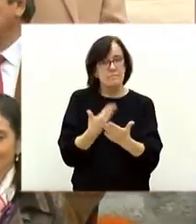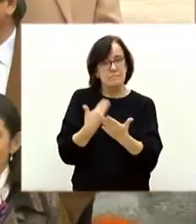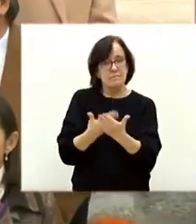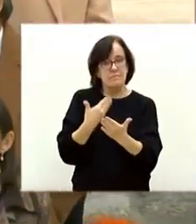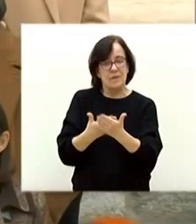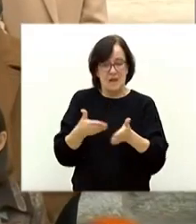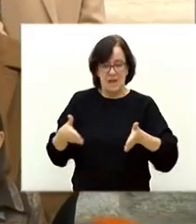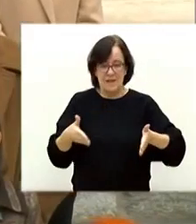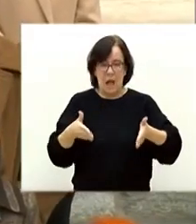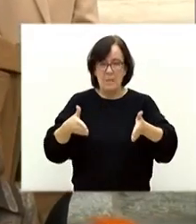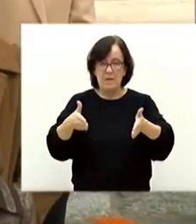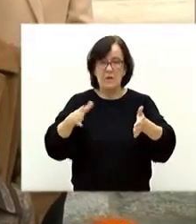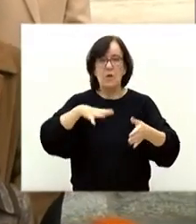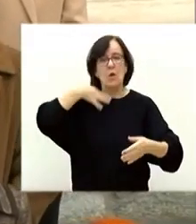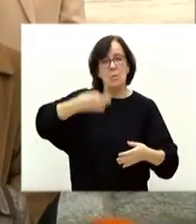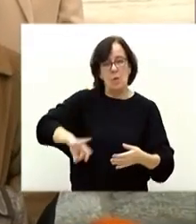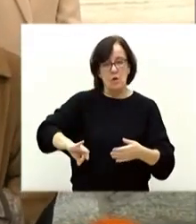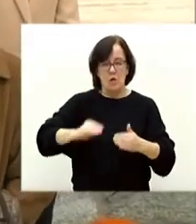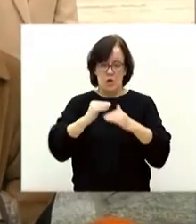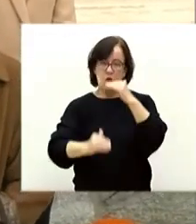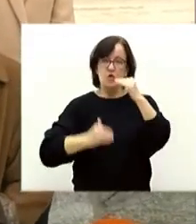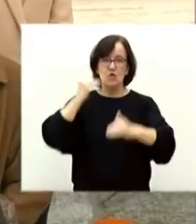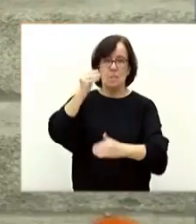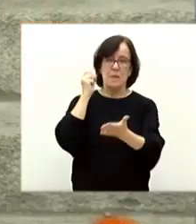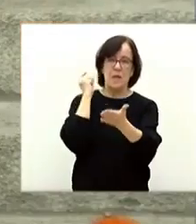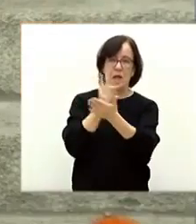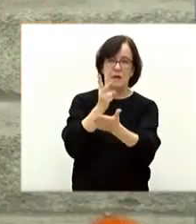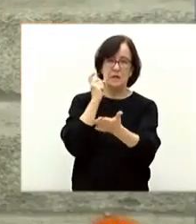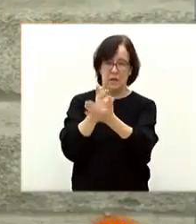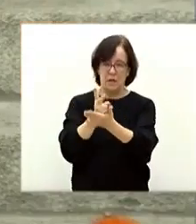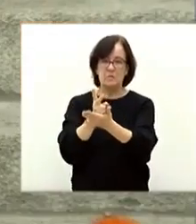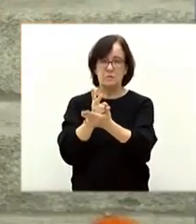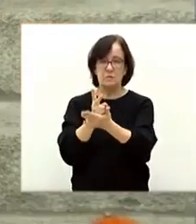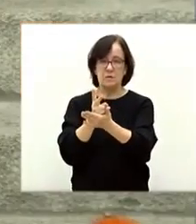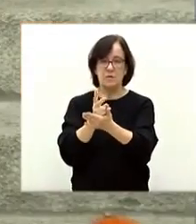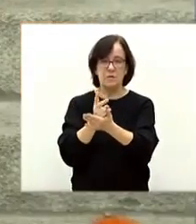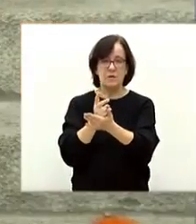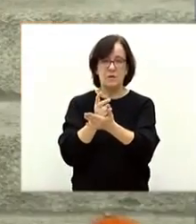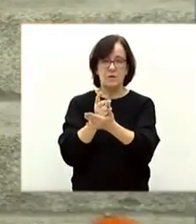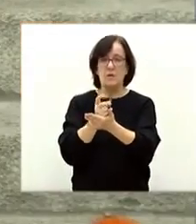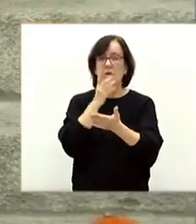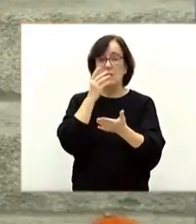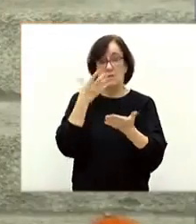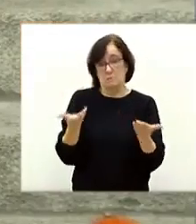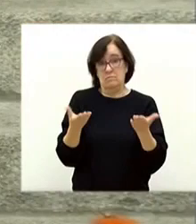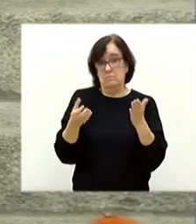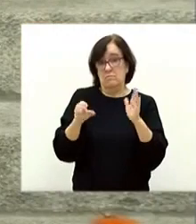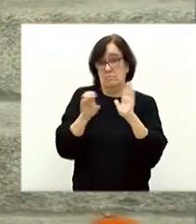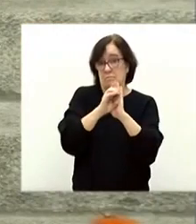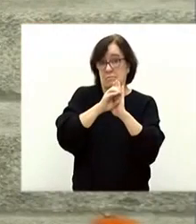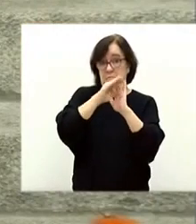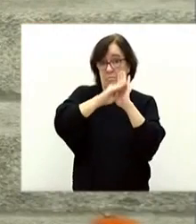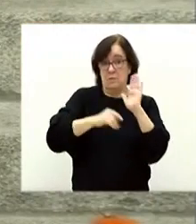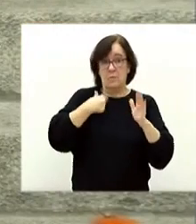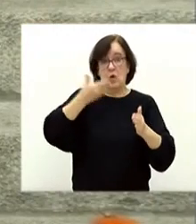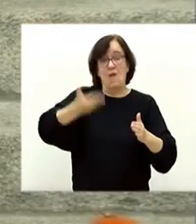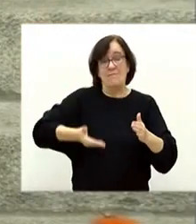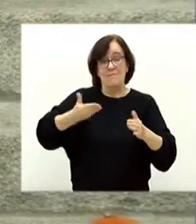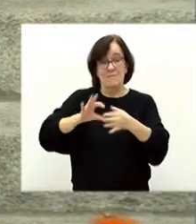el camino por el que podemos superar los retos es el marco por los valores y la